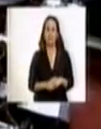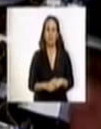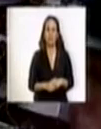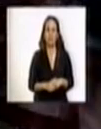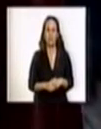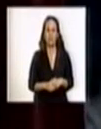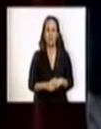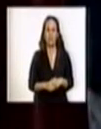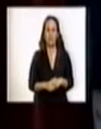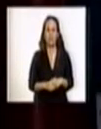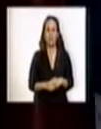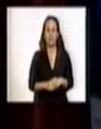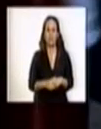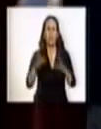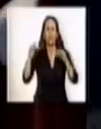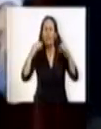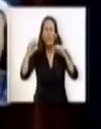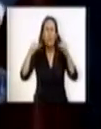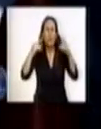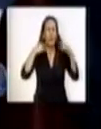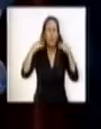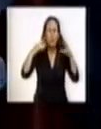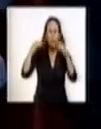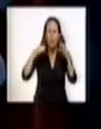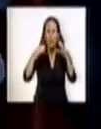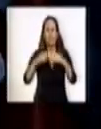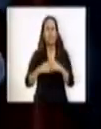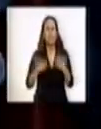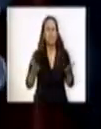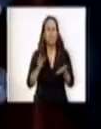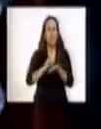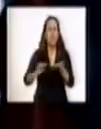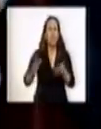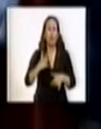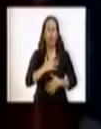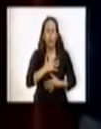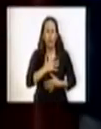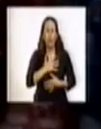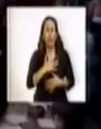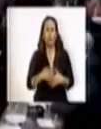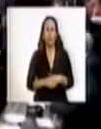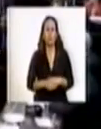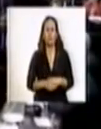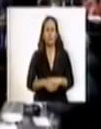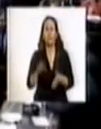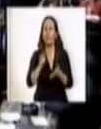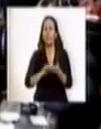Estúpida. Pero, de todos modos, me parece que acá lo grave. El problema lo tiene Macri, no lo tengo yo. Yo creo que el